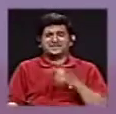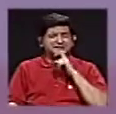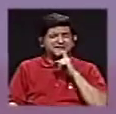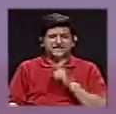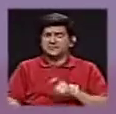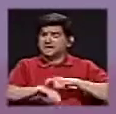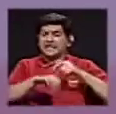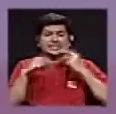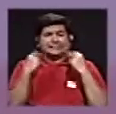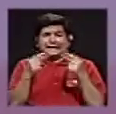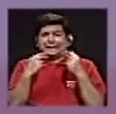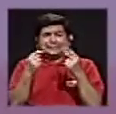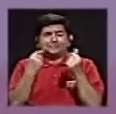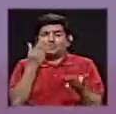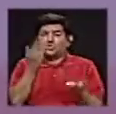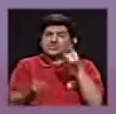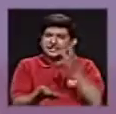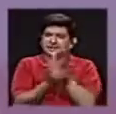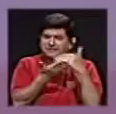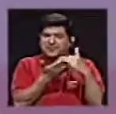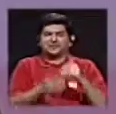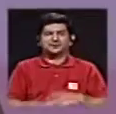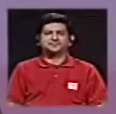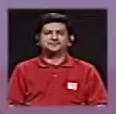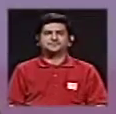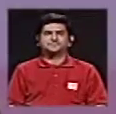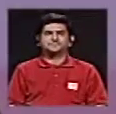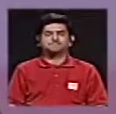apremiado verdad y tal vez va mucho por ese lado